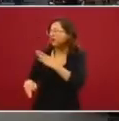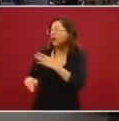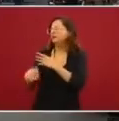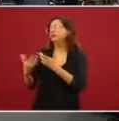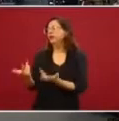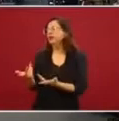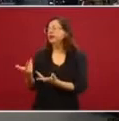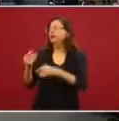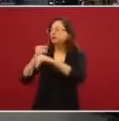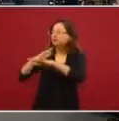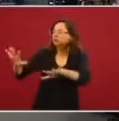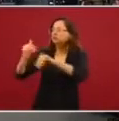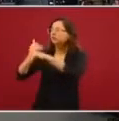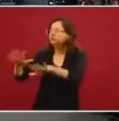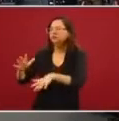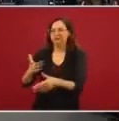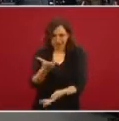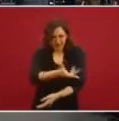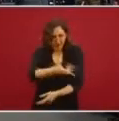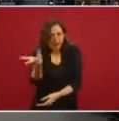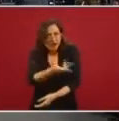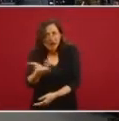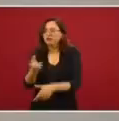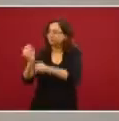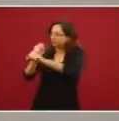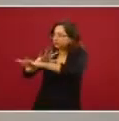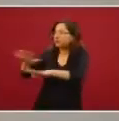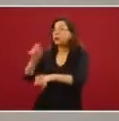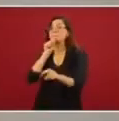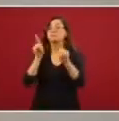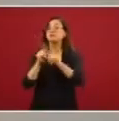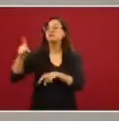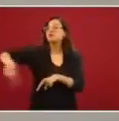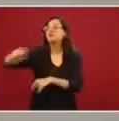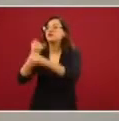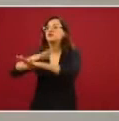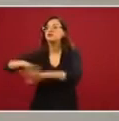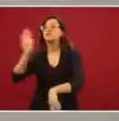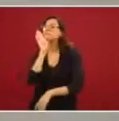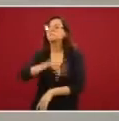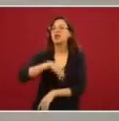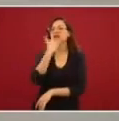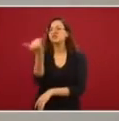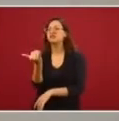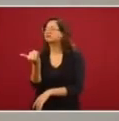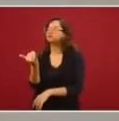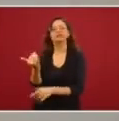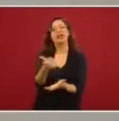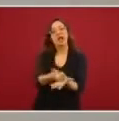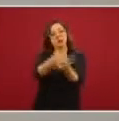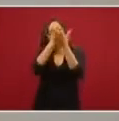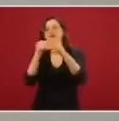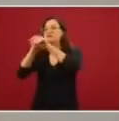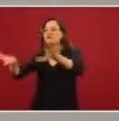la mala información o la desinformación por favor ayúdenos un punto de responsabilidad crucial de